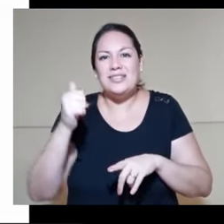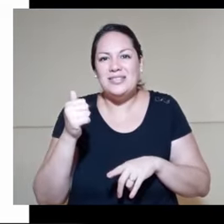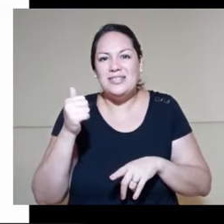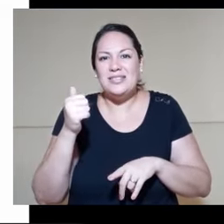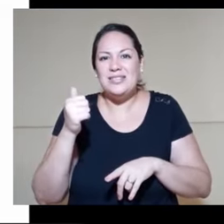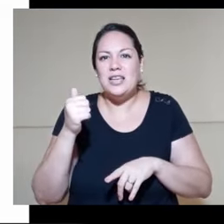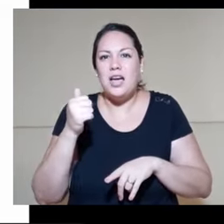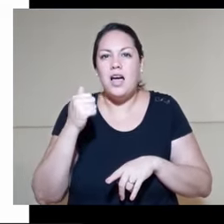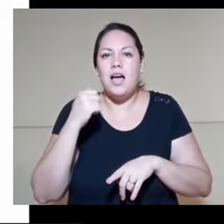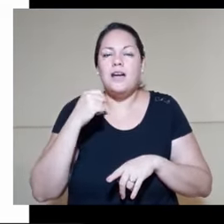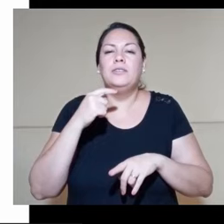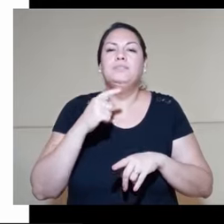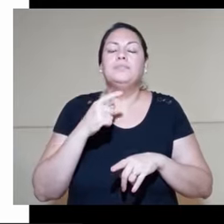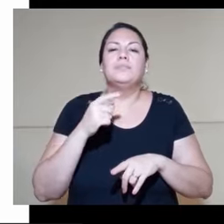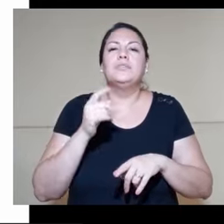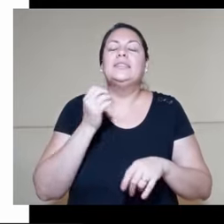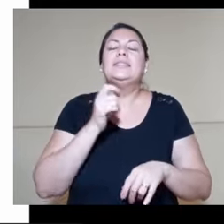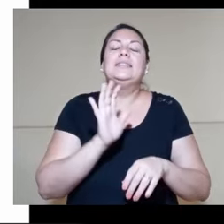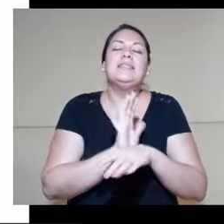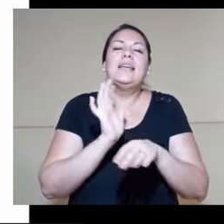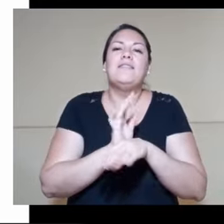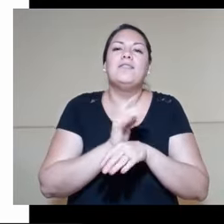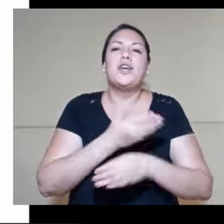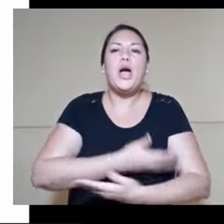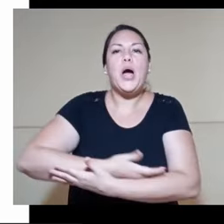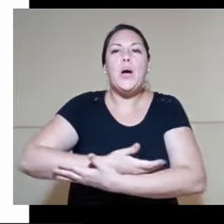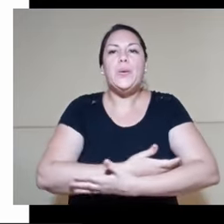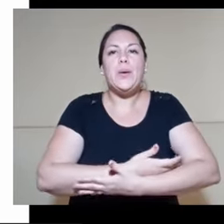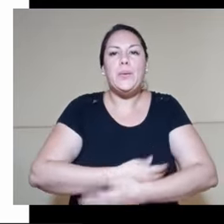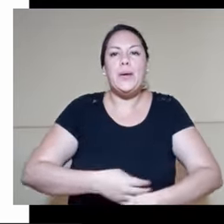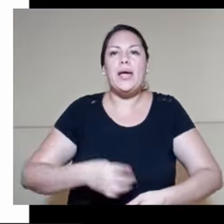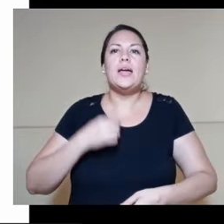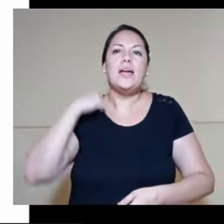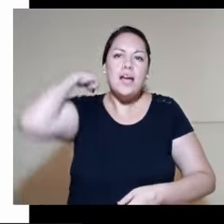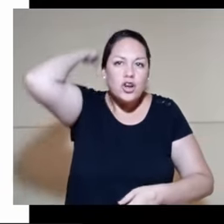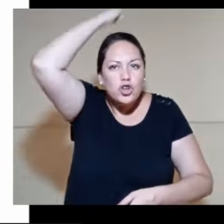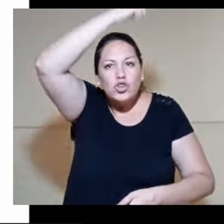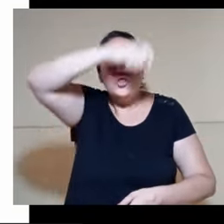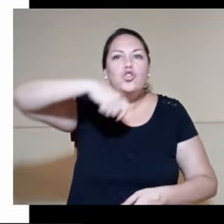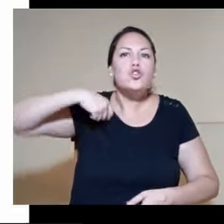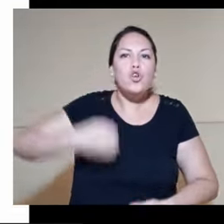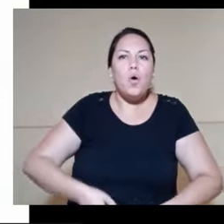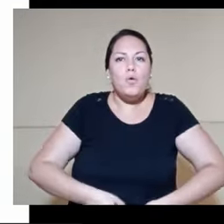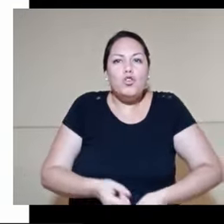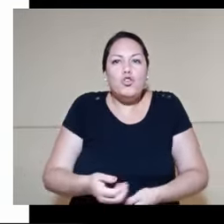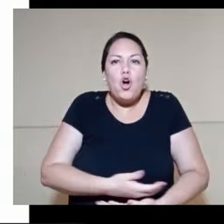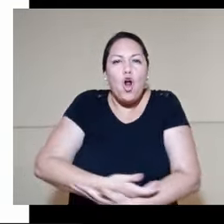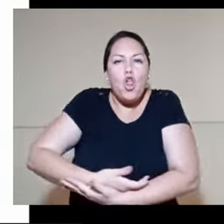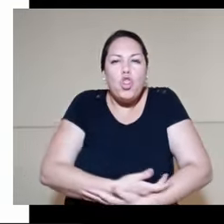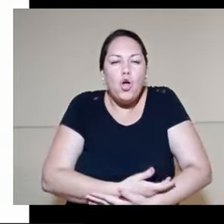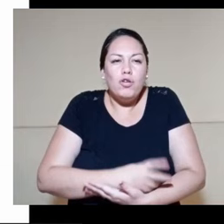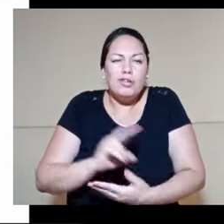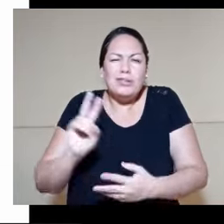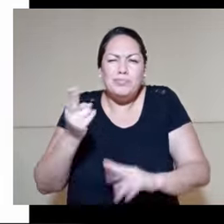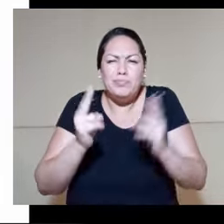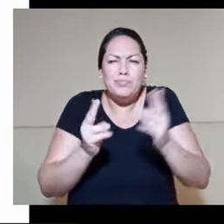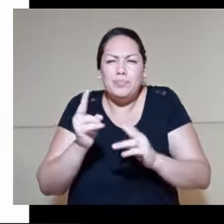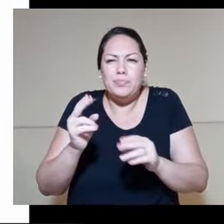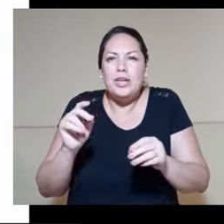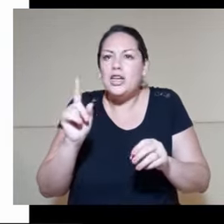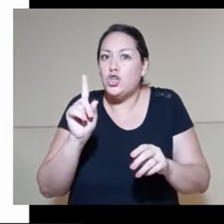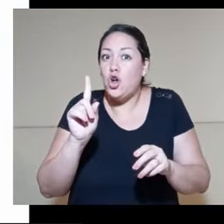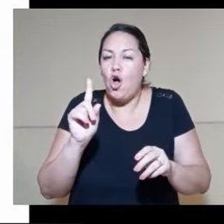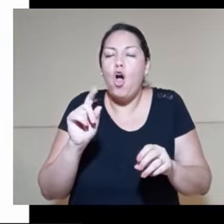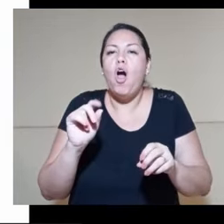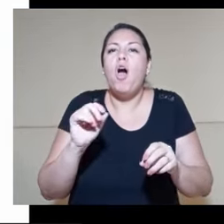una anoxia perinatal, por ejemplo, que tuvo una circular de cordón, se asfixió el niñito, nació azul, morado, lo tuvieron que resucitar, se